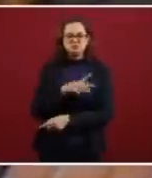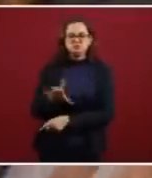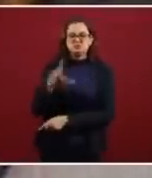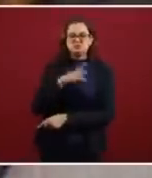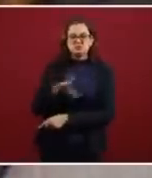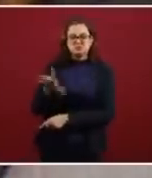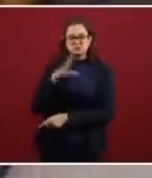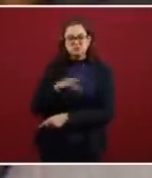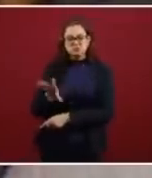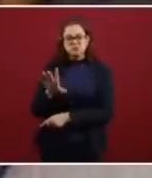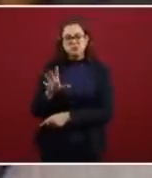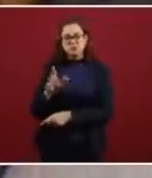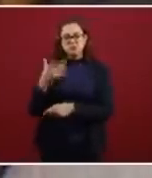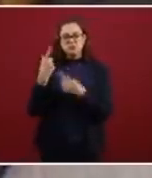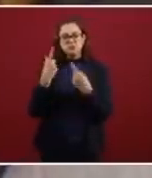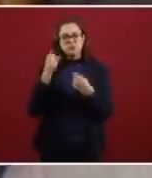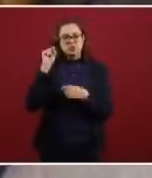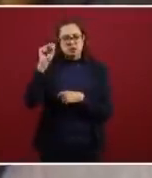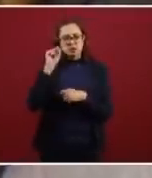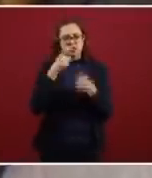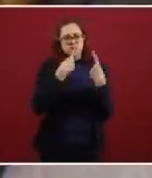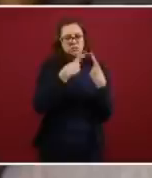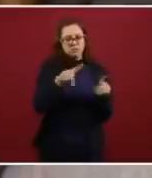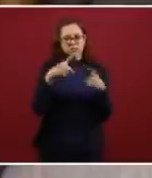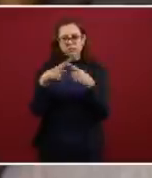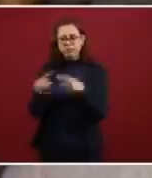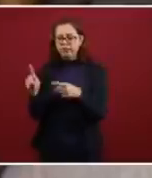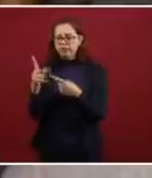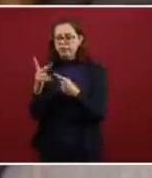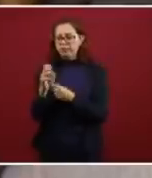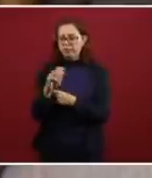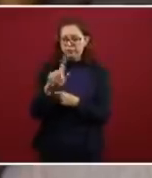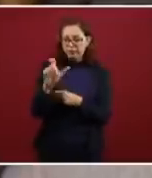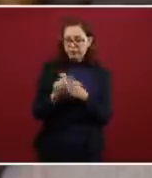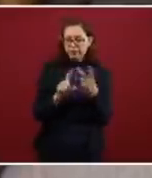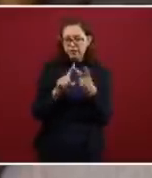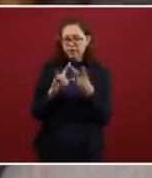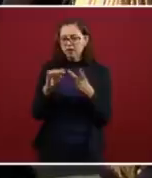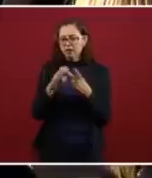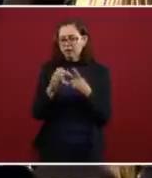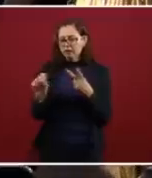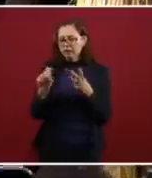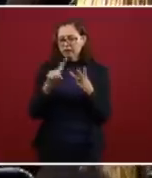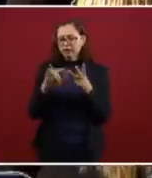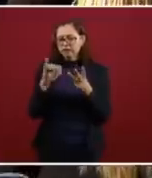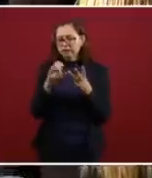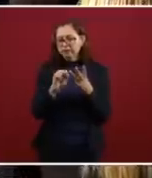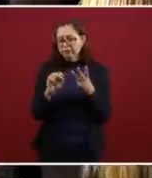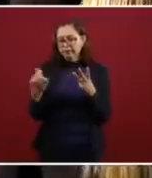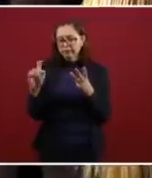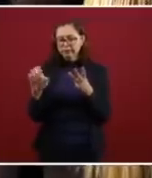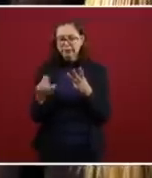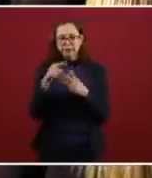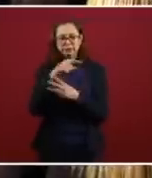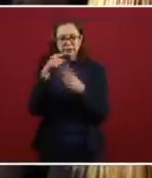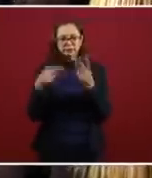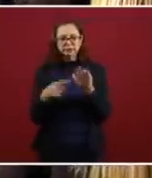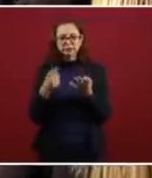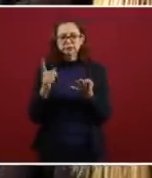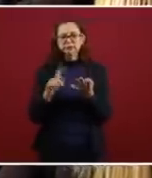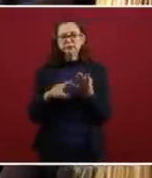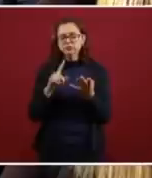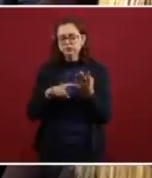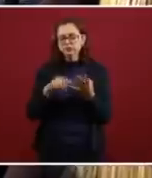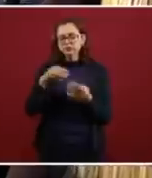de diferentes sindicatos, como el de Pemex, del IMSS, del ISSSTE. Y bueno, uno de ellos es